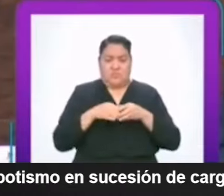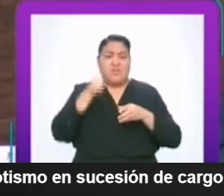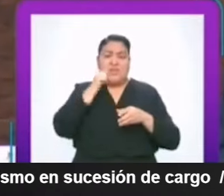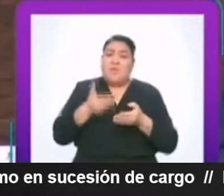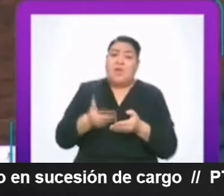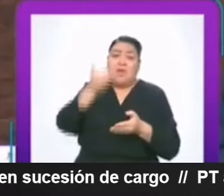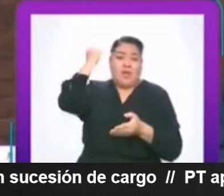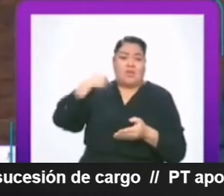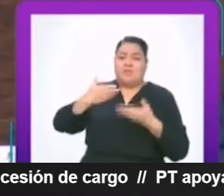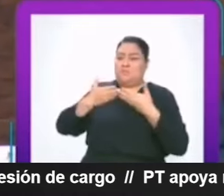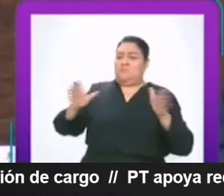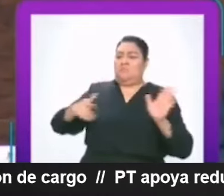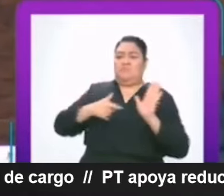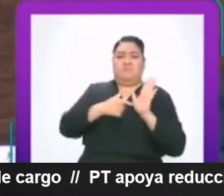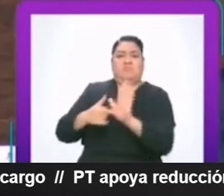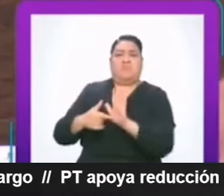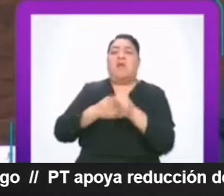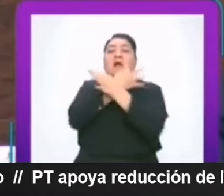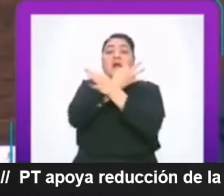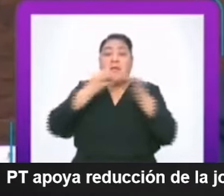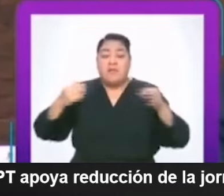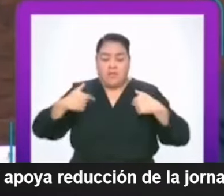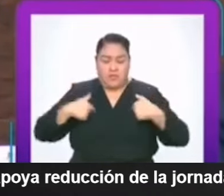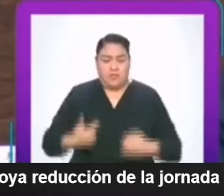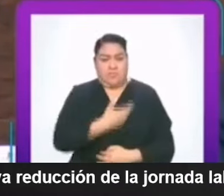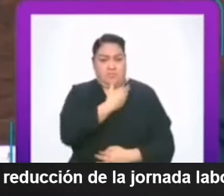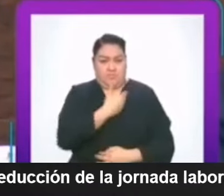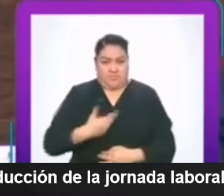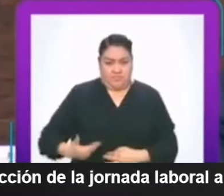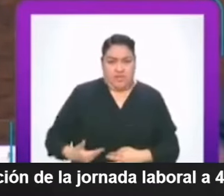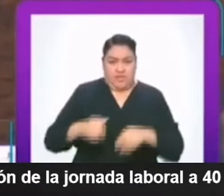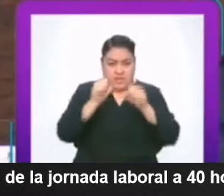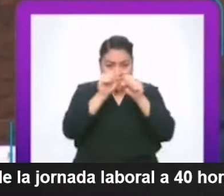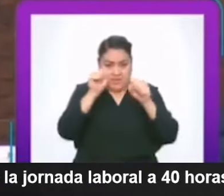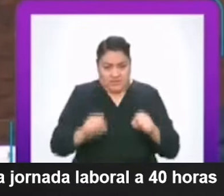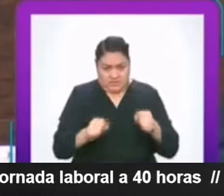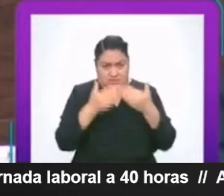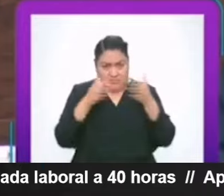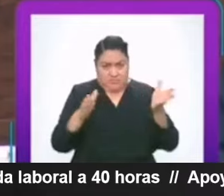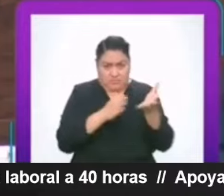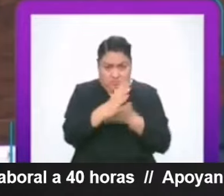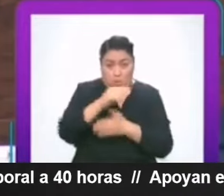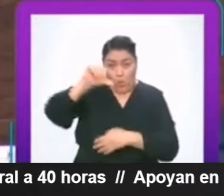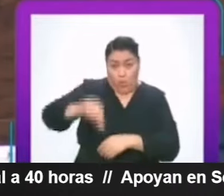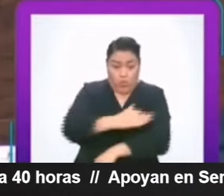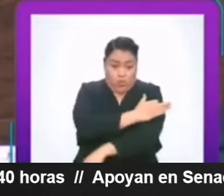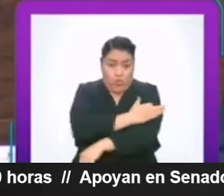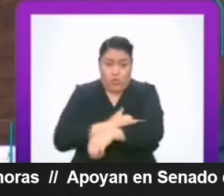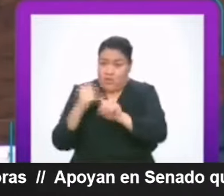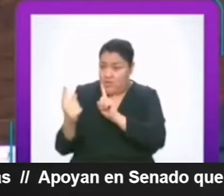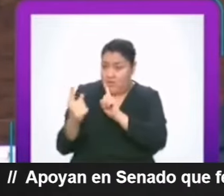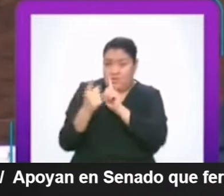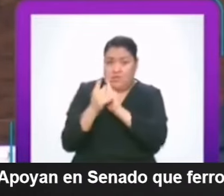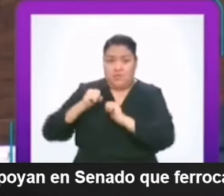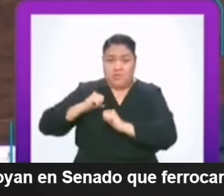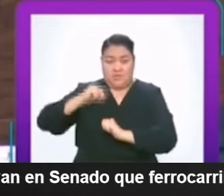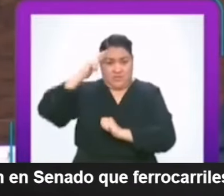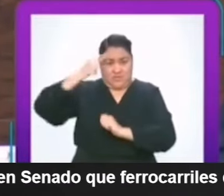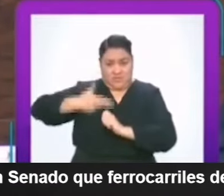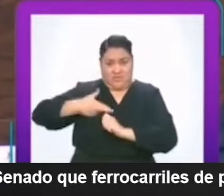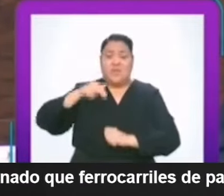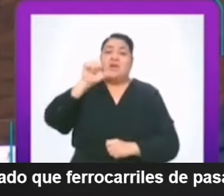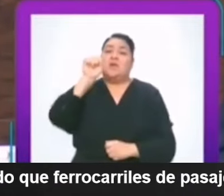conducido desde su creación, deseo informar como presidente del INAI del Sistema Nacional de Transparencia que esta tarde sostuvimos un encuentro con la titular de la